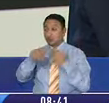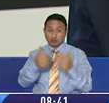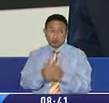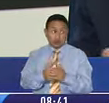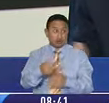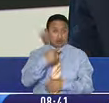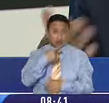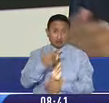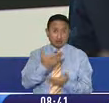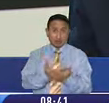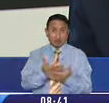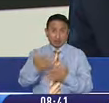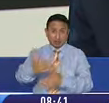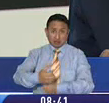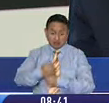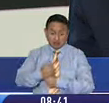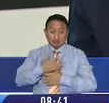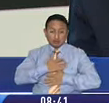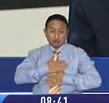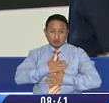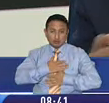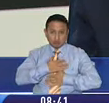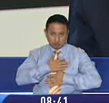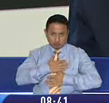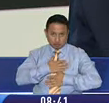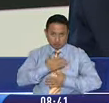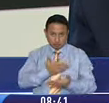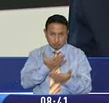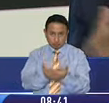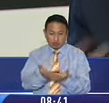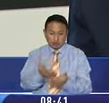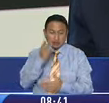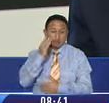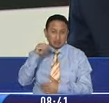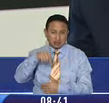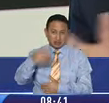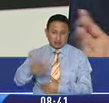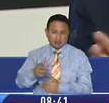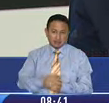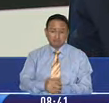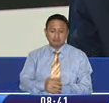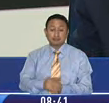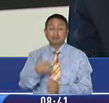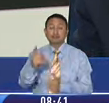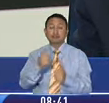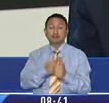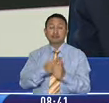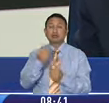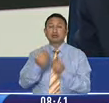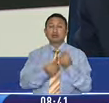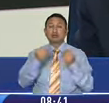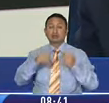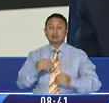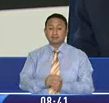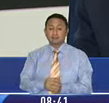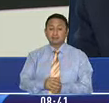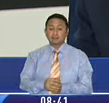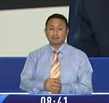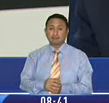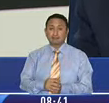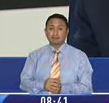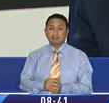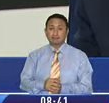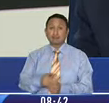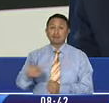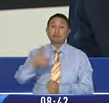candidatos plantean lo mismo, pero en el caso de Omar Ceballos tengo la experiencia por haberlo hecho. Yo lo primero que voy a hacer es sacar a la